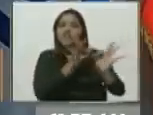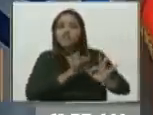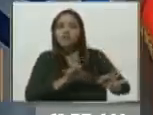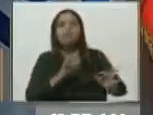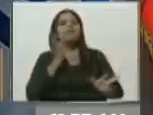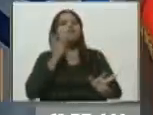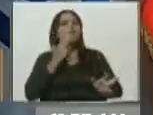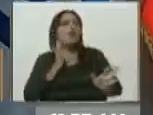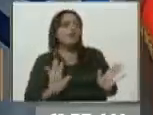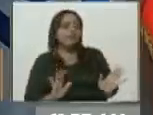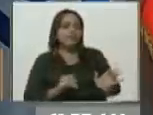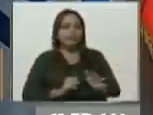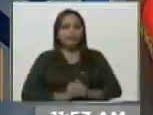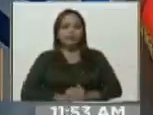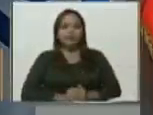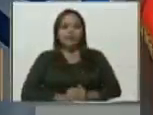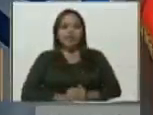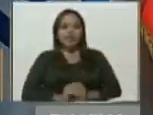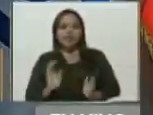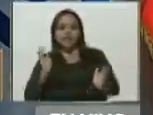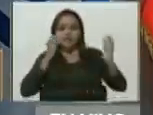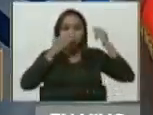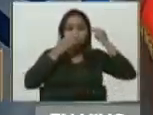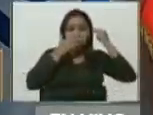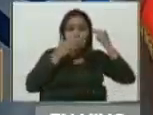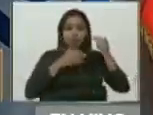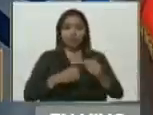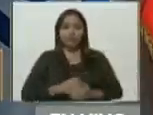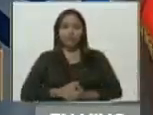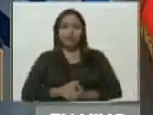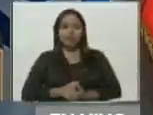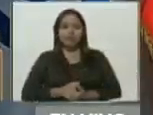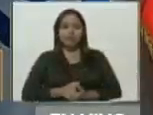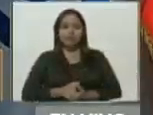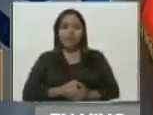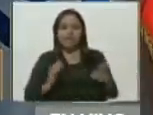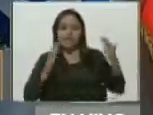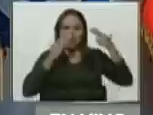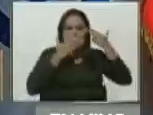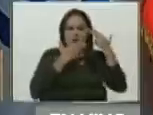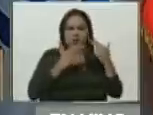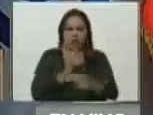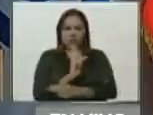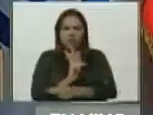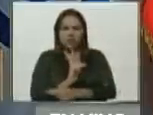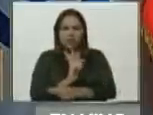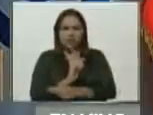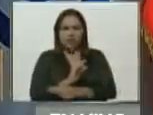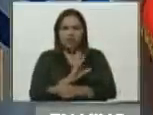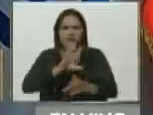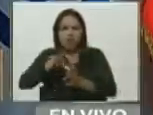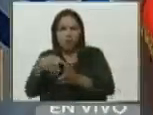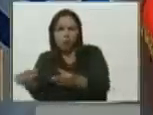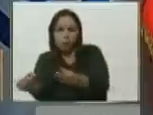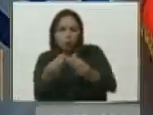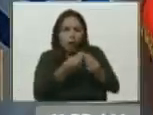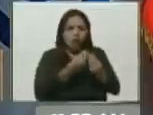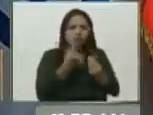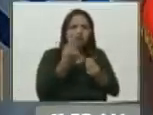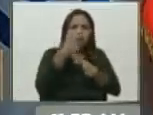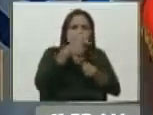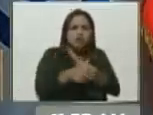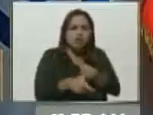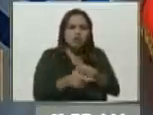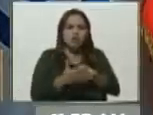ejemplo, del secuestro express, de raptar una persona